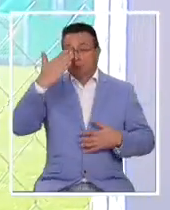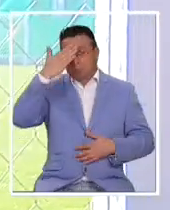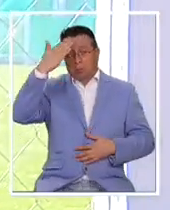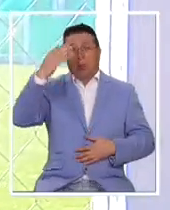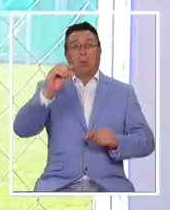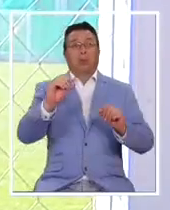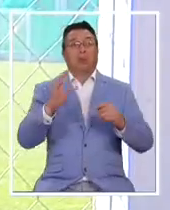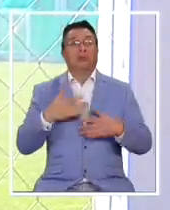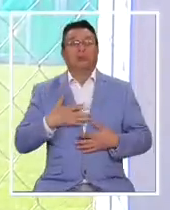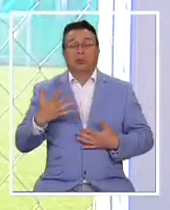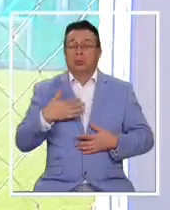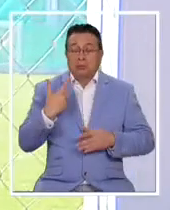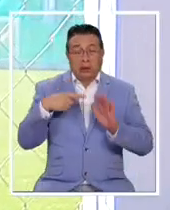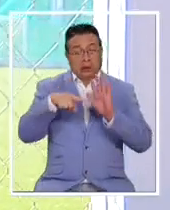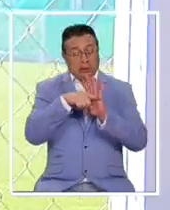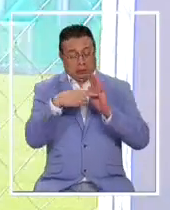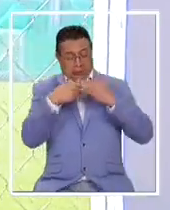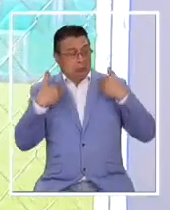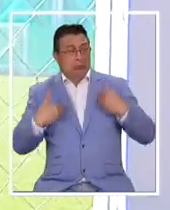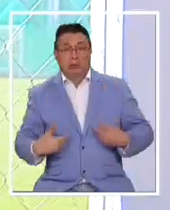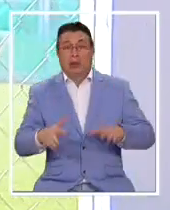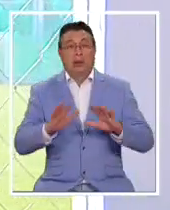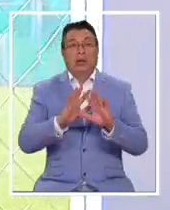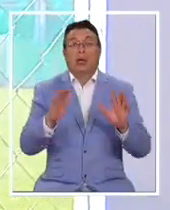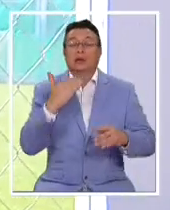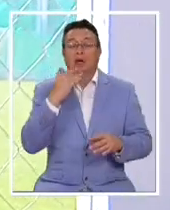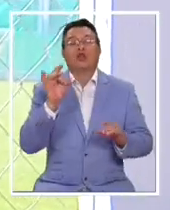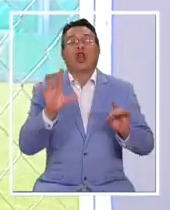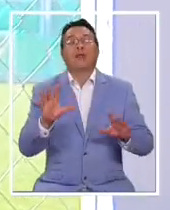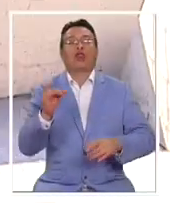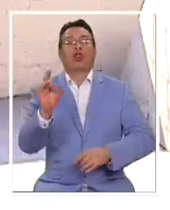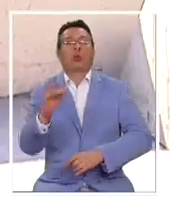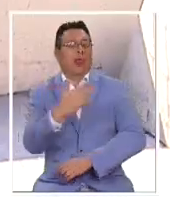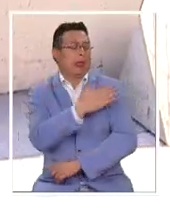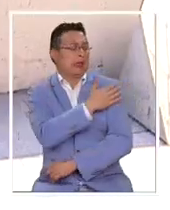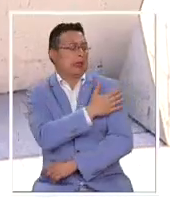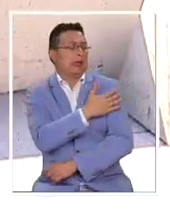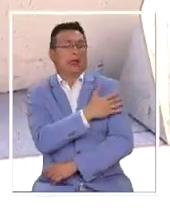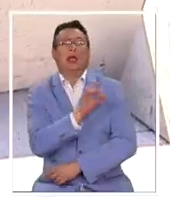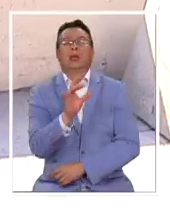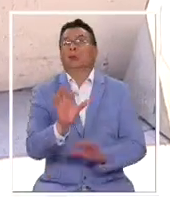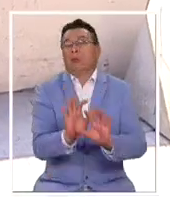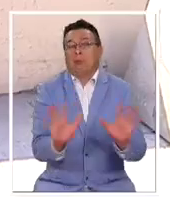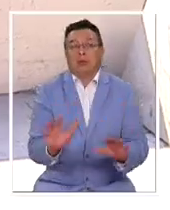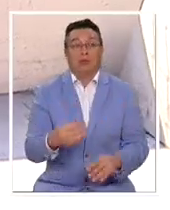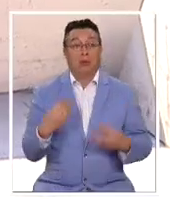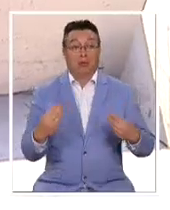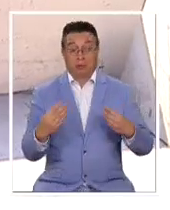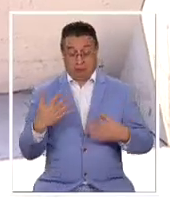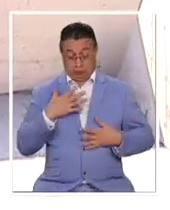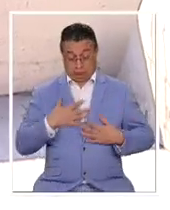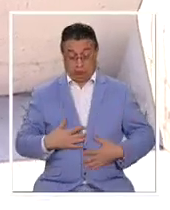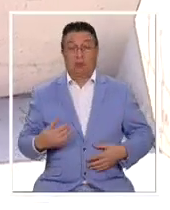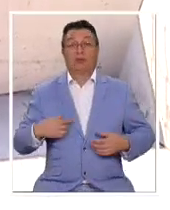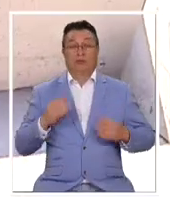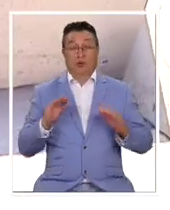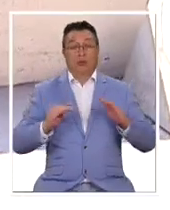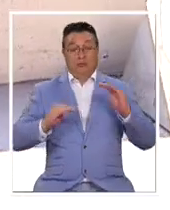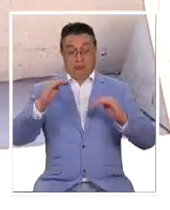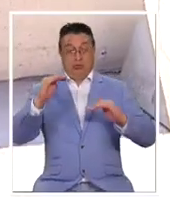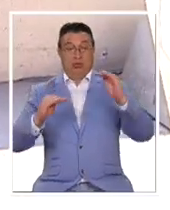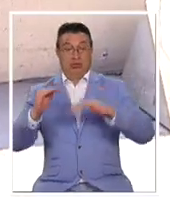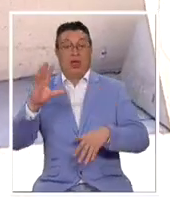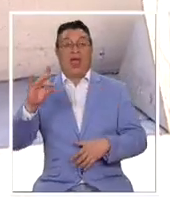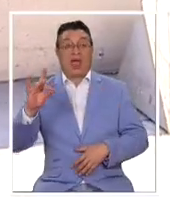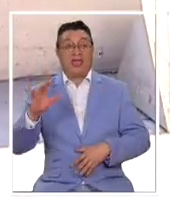tuve como efectos secundarios, solamente que fue un dolor del brazo. Bueno, porque nosotros igual estamos como en el rango ahora